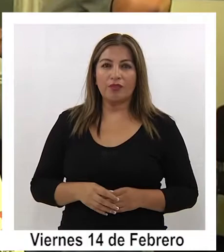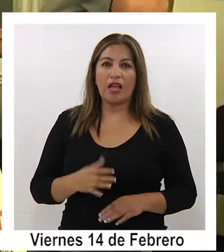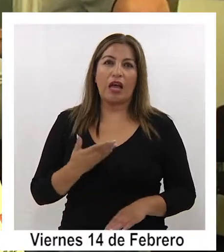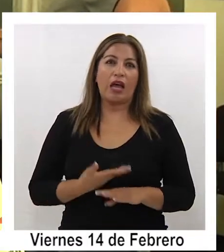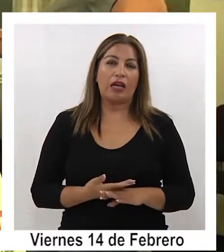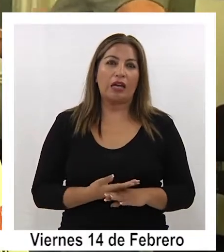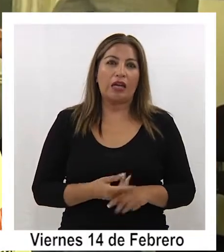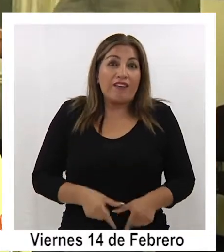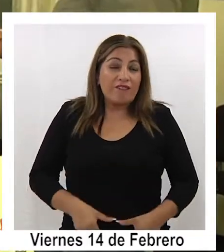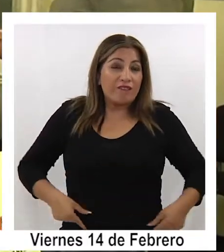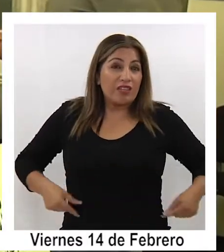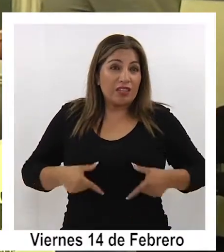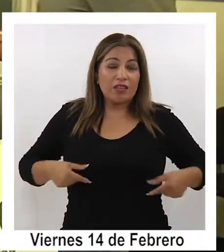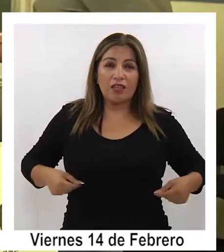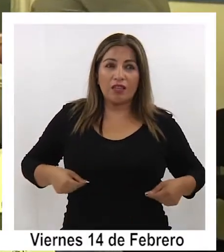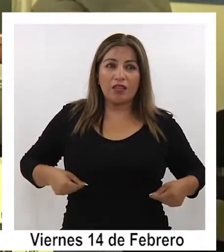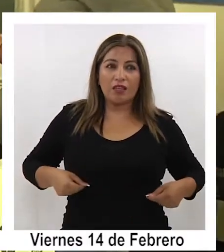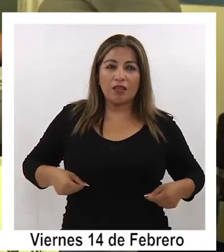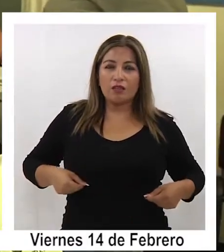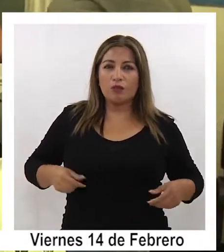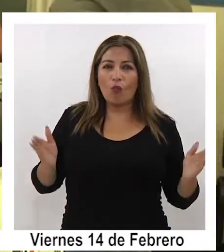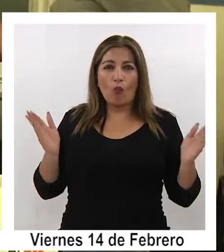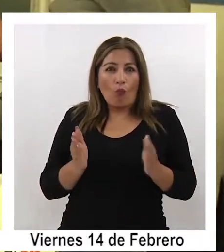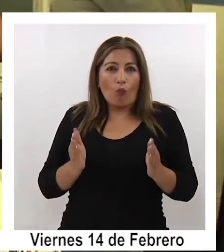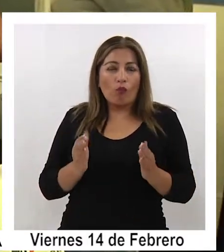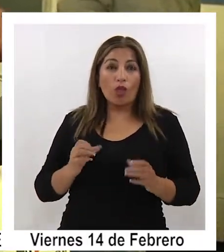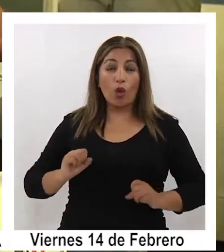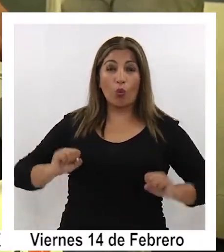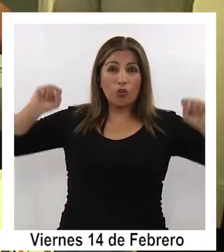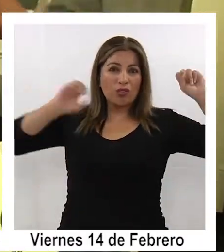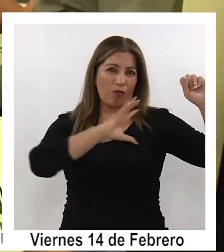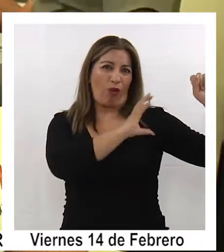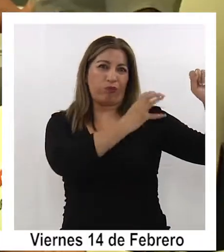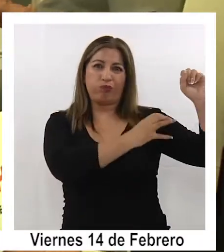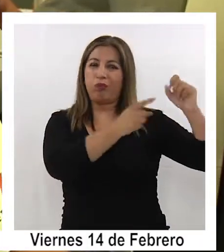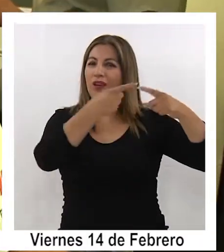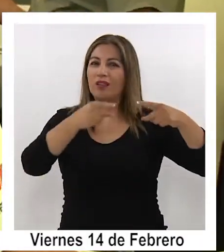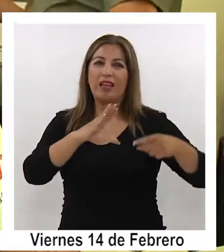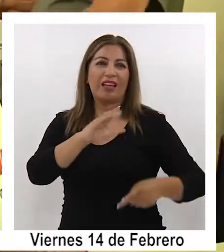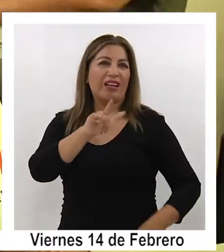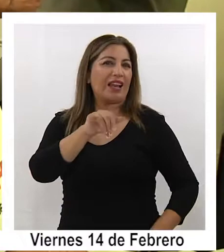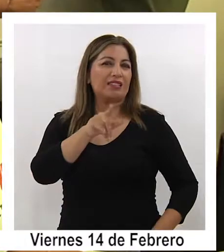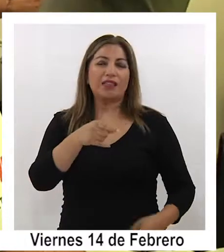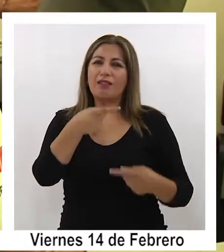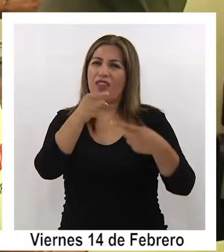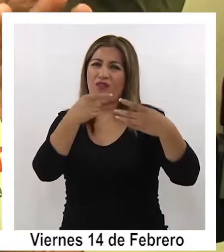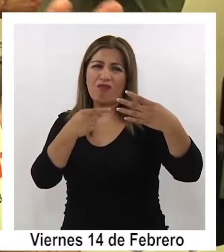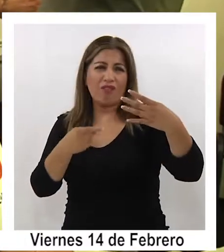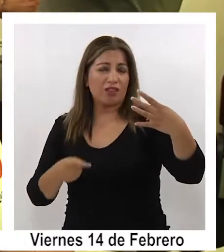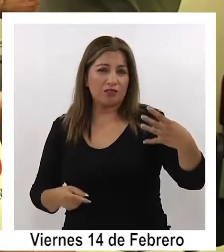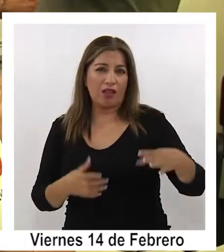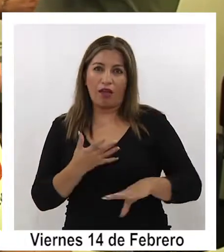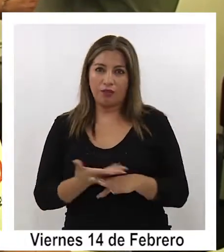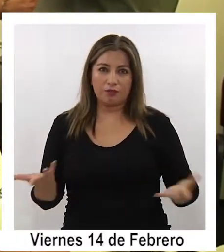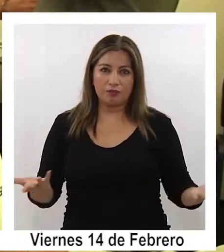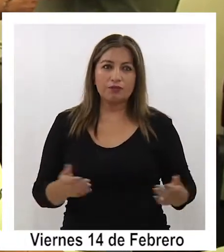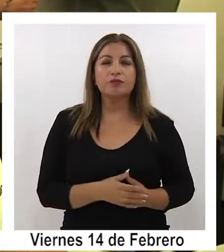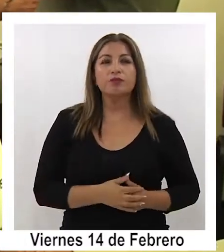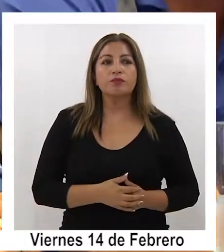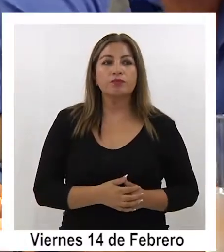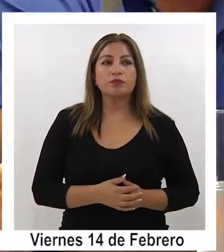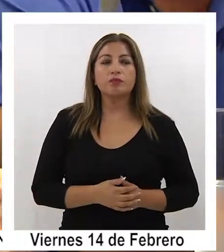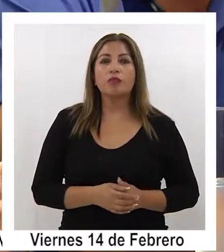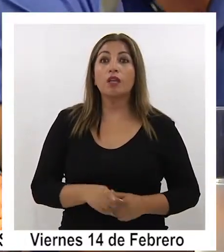diferentes disciplinas, porque hay bikini, hay wellness, men physics, culturismo, game classic, classic physics, hay muchas categorías